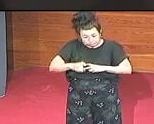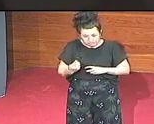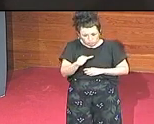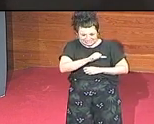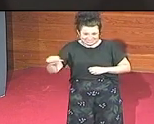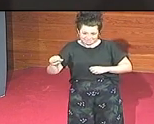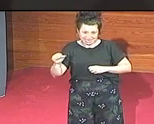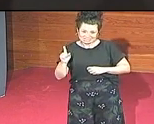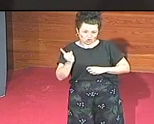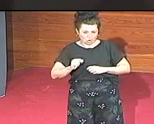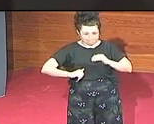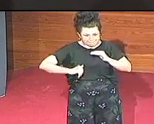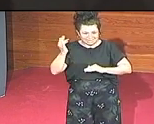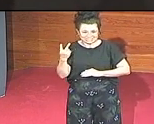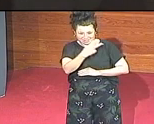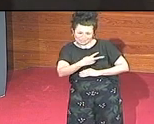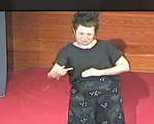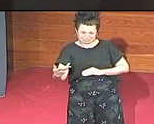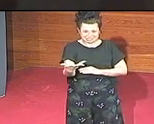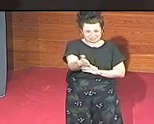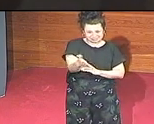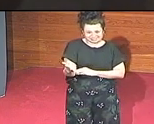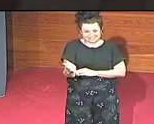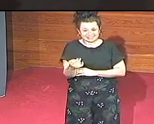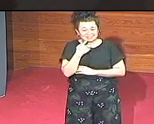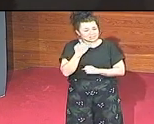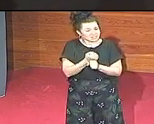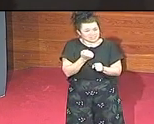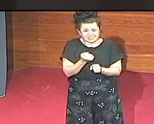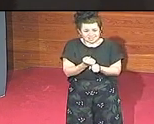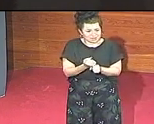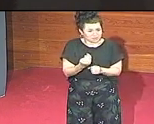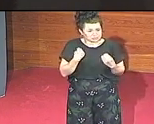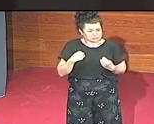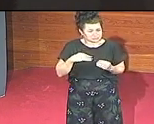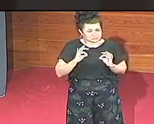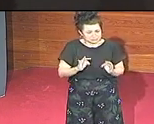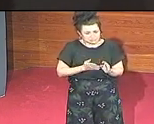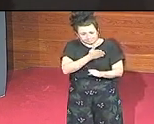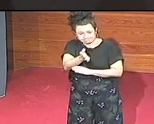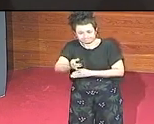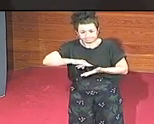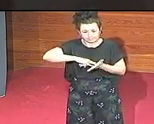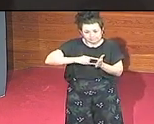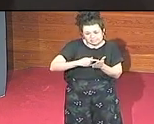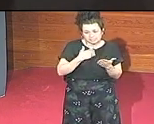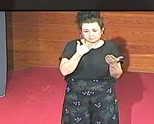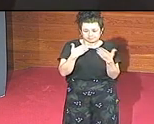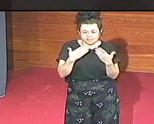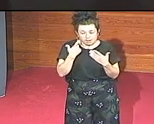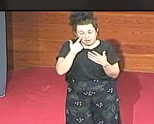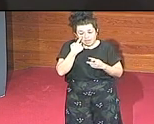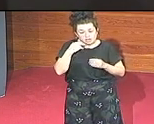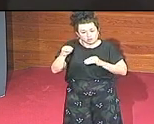me llegó un par de ellas y el trabajo es el mismo vas allí y hablas con los técnicos que es que están al cargo de la